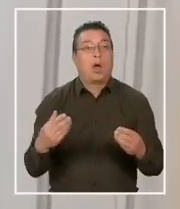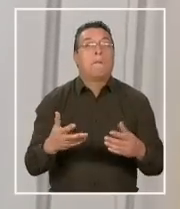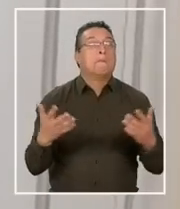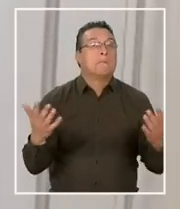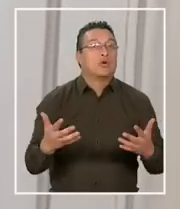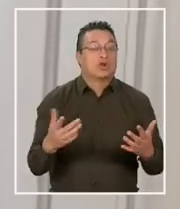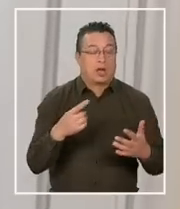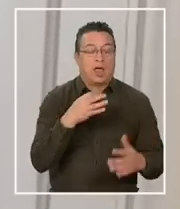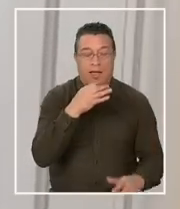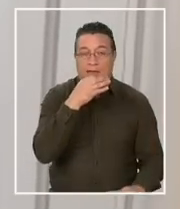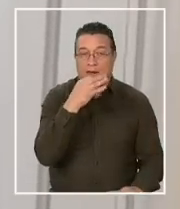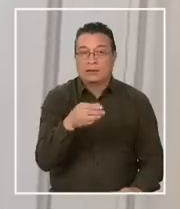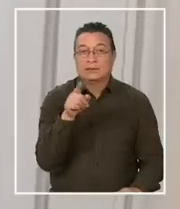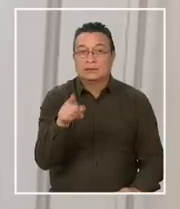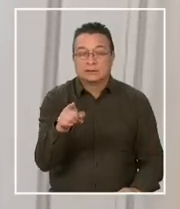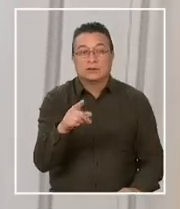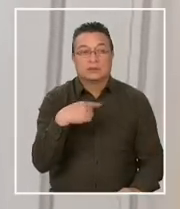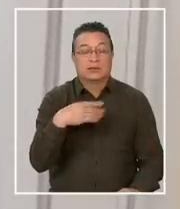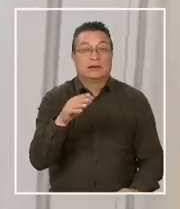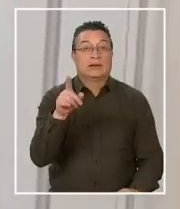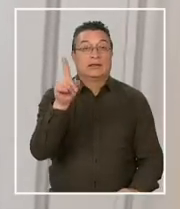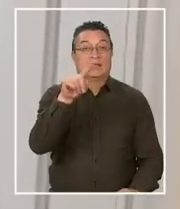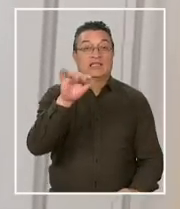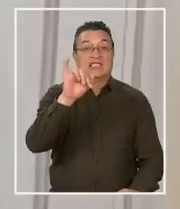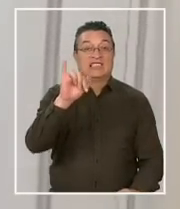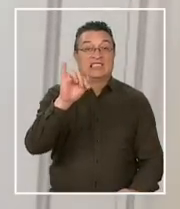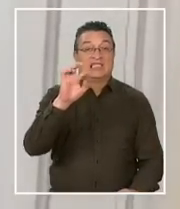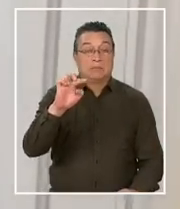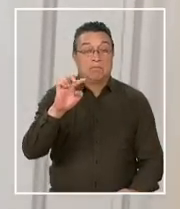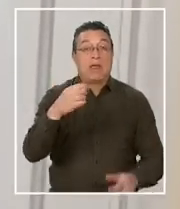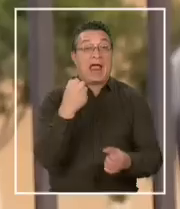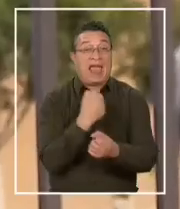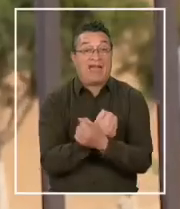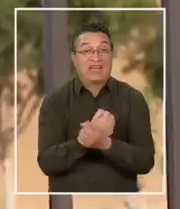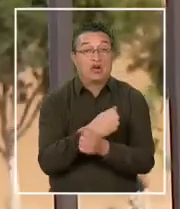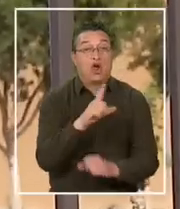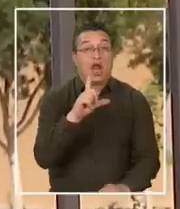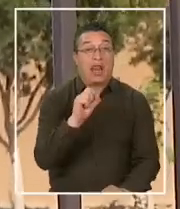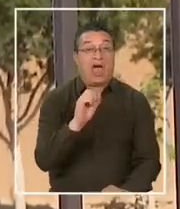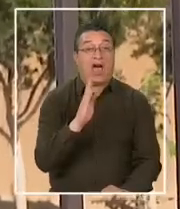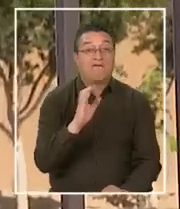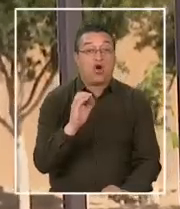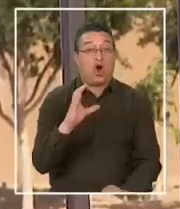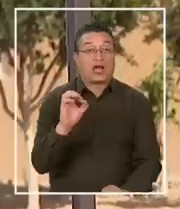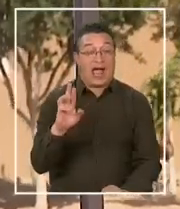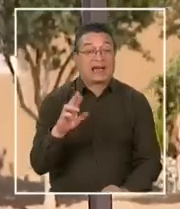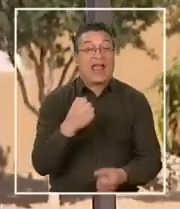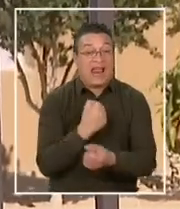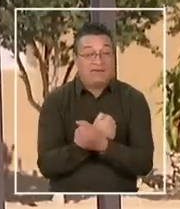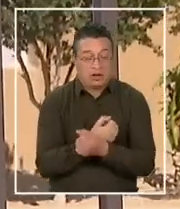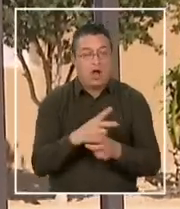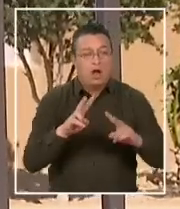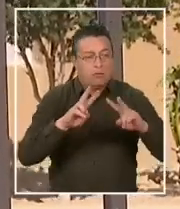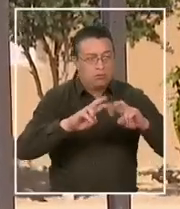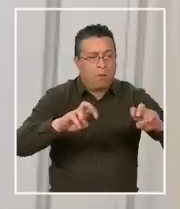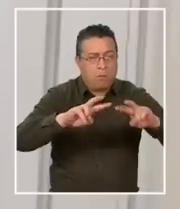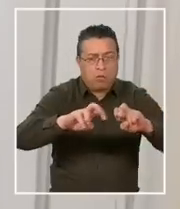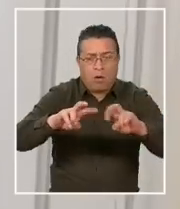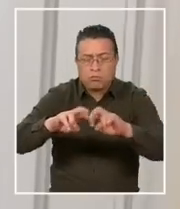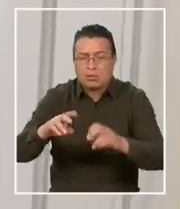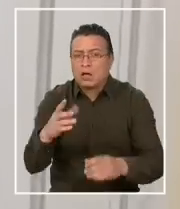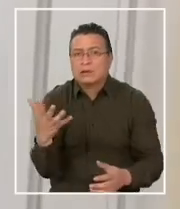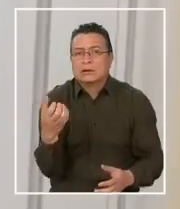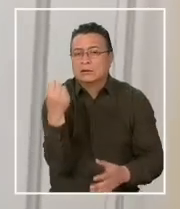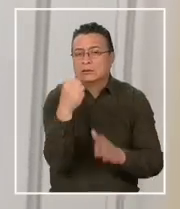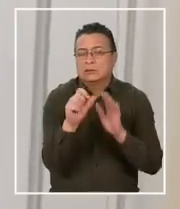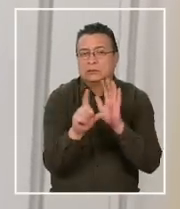cual dispuse que la CIP de Carabineros y la BOCAR de Carabineros realizaran diligencias en terreno para indagar tanto el delito